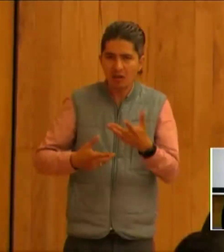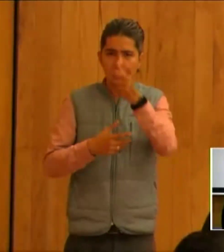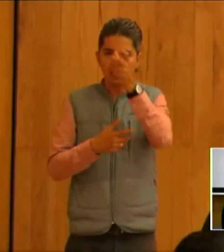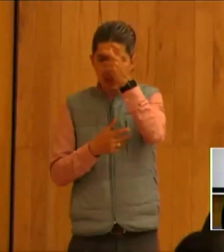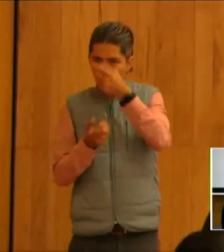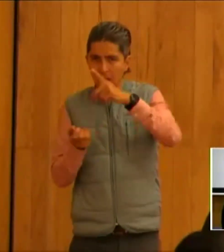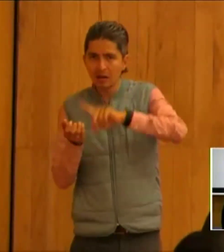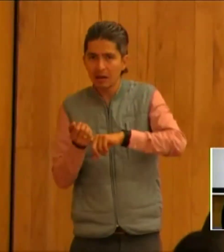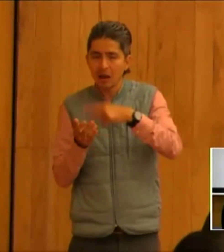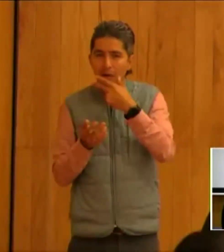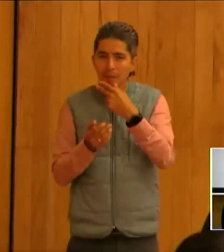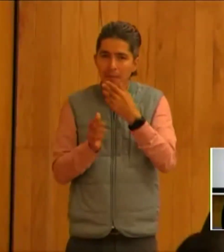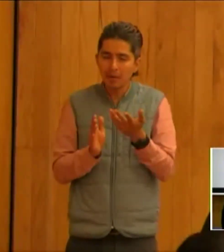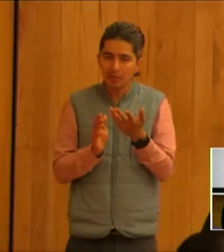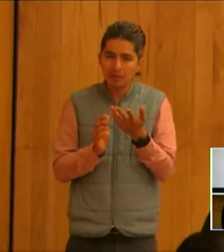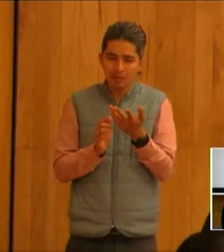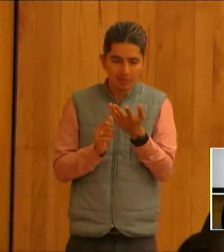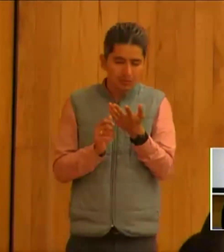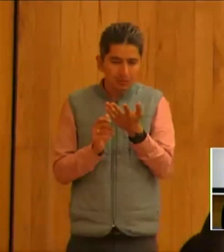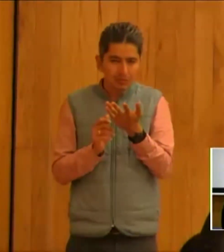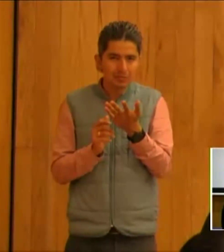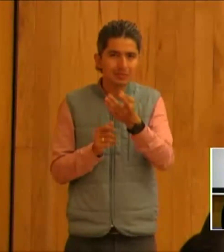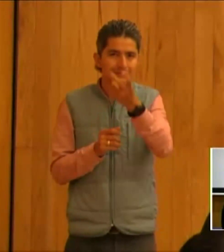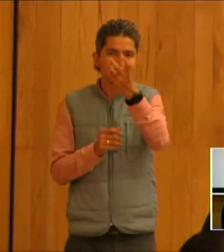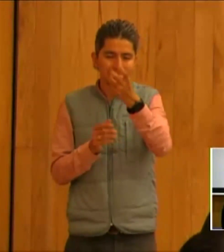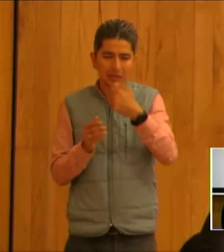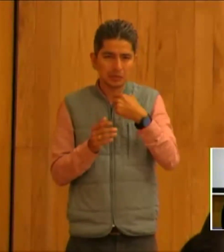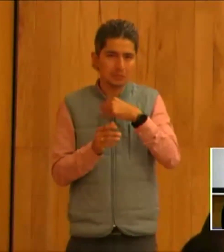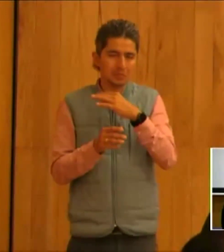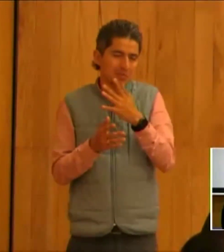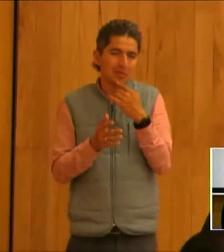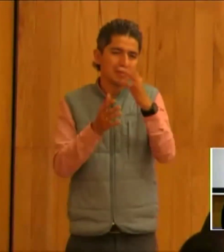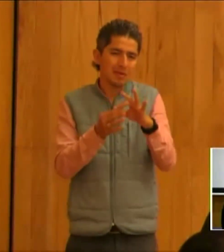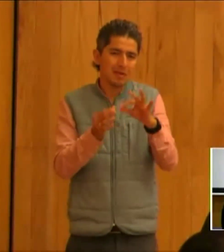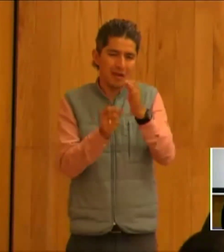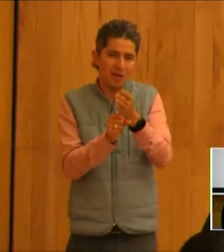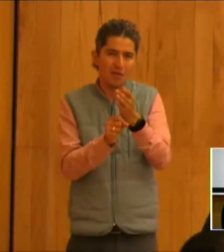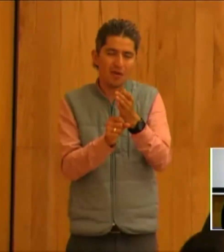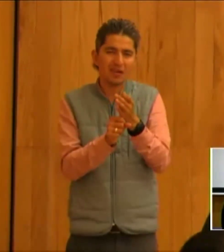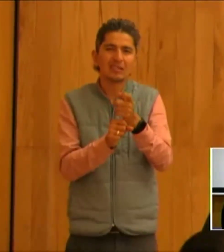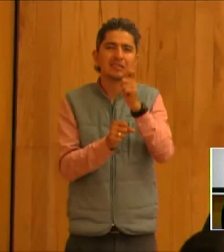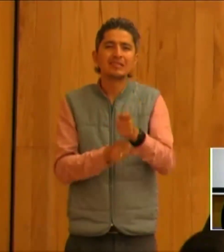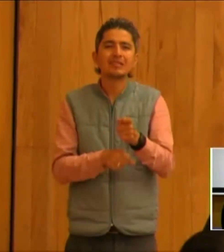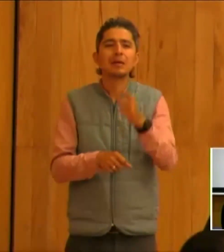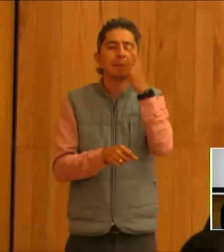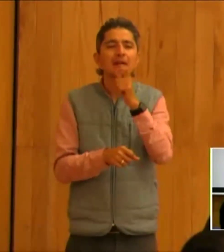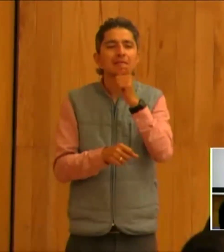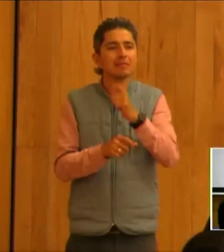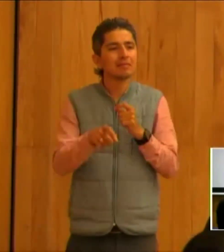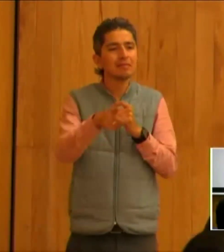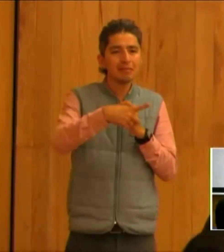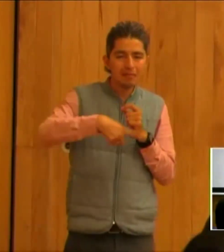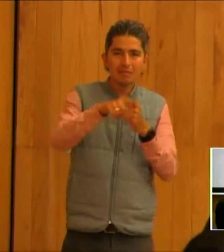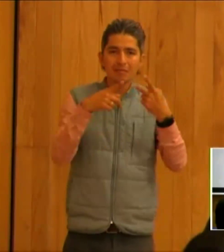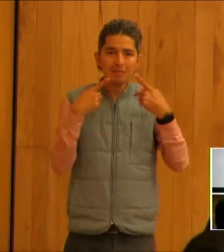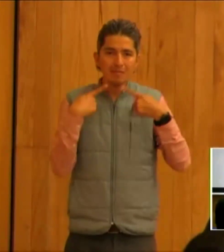inteligente. Y esto lo traigo a colación precisamente para poner en contexto al